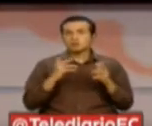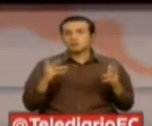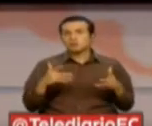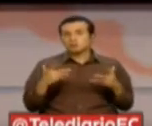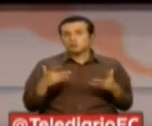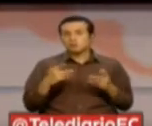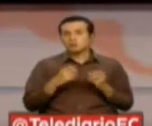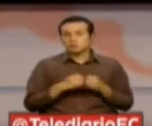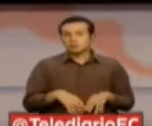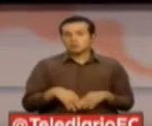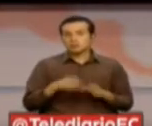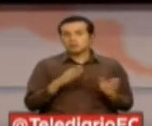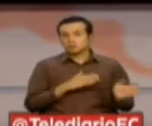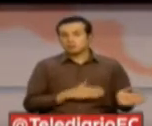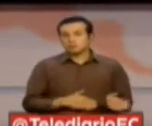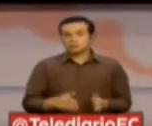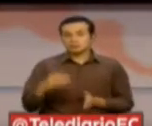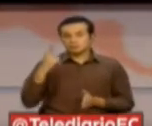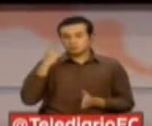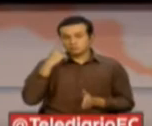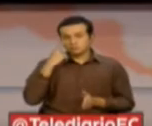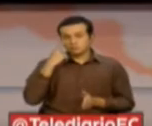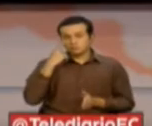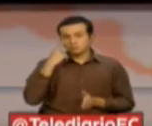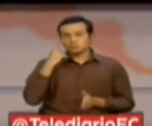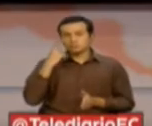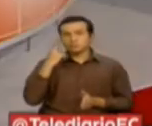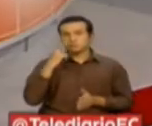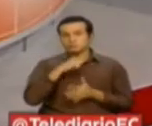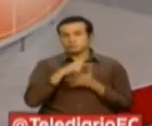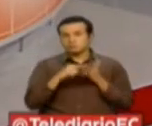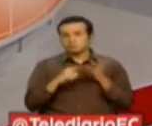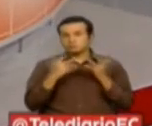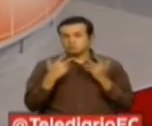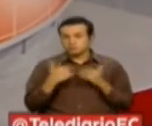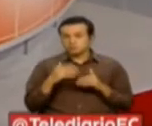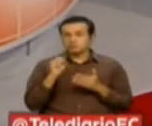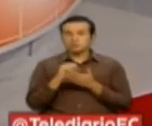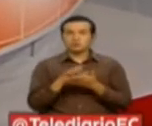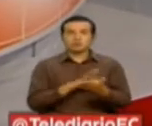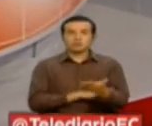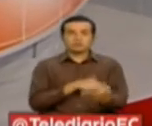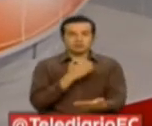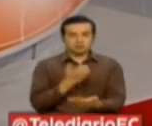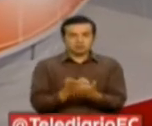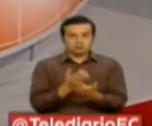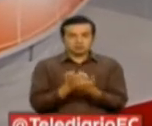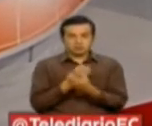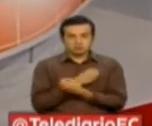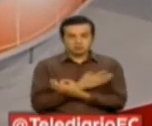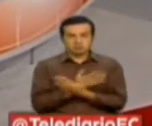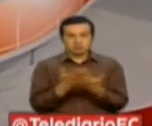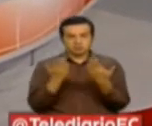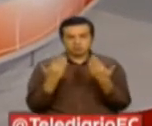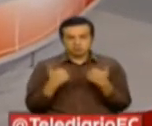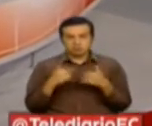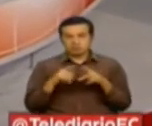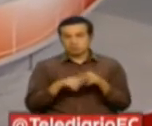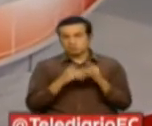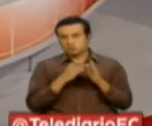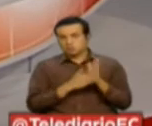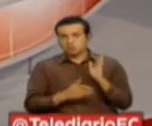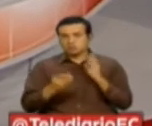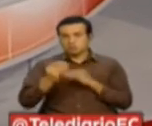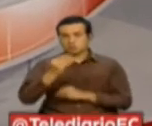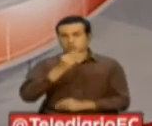la pérdida de competitividad a la que han acudido las exportadora cabe entender que el programa económico como dice abrir la puerta a la